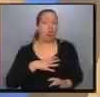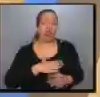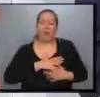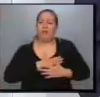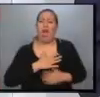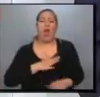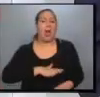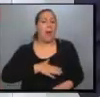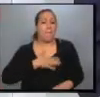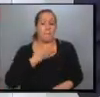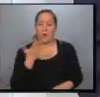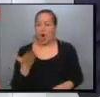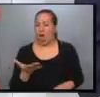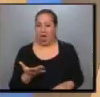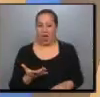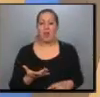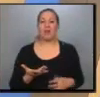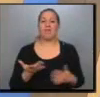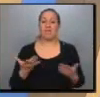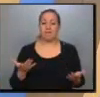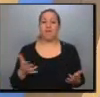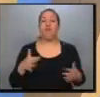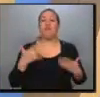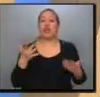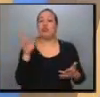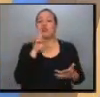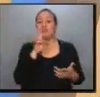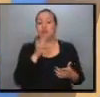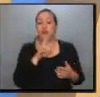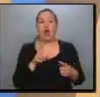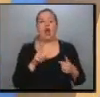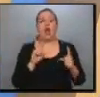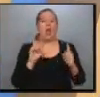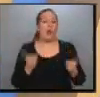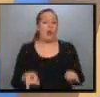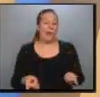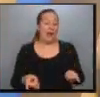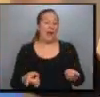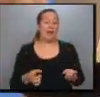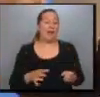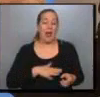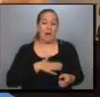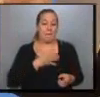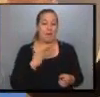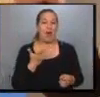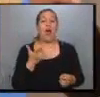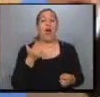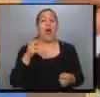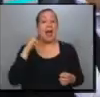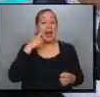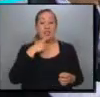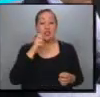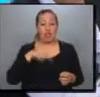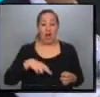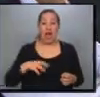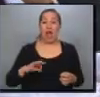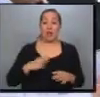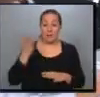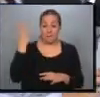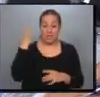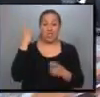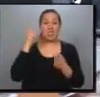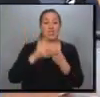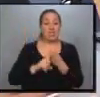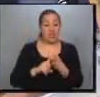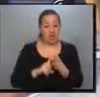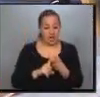mujer pierde un poco de dignidad cuando está enamorada. De hecho, a ver, Jennifer Aniston se casó el año pasado